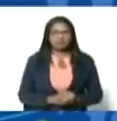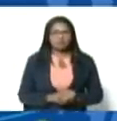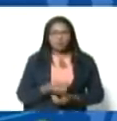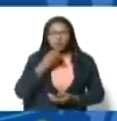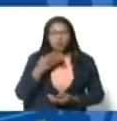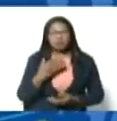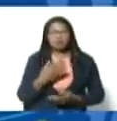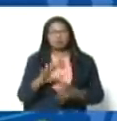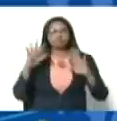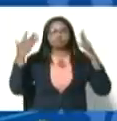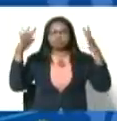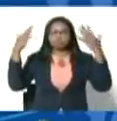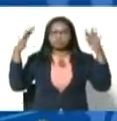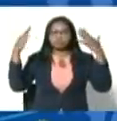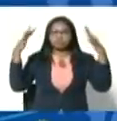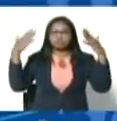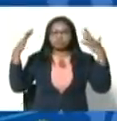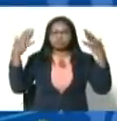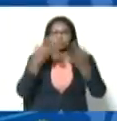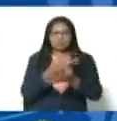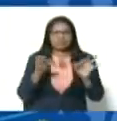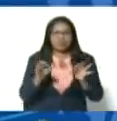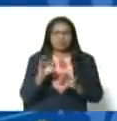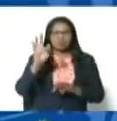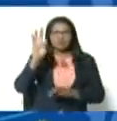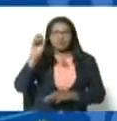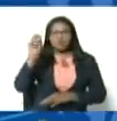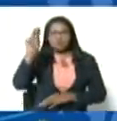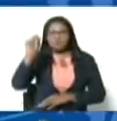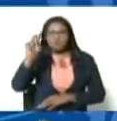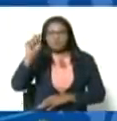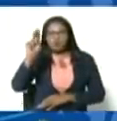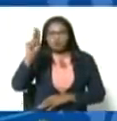Un aplauso desde aquí. Fontur.